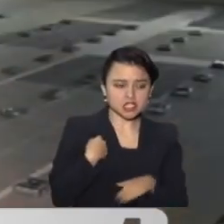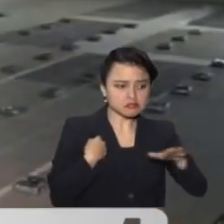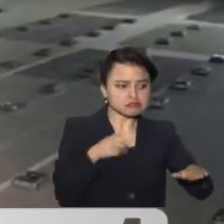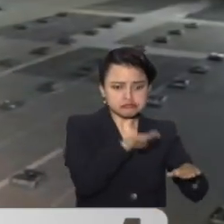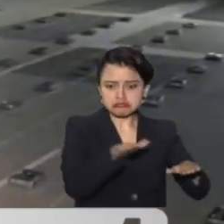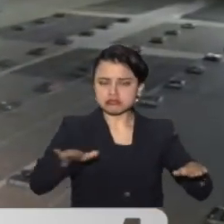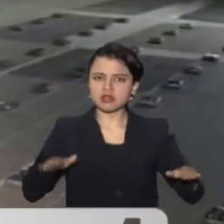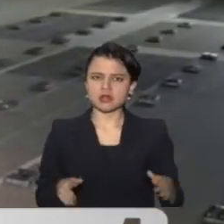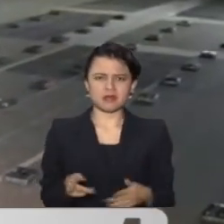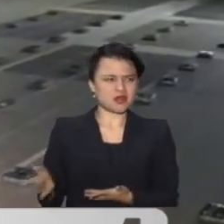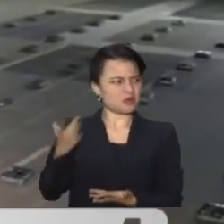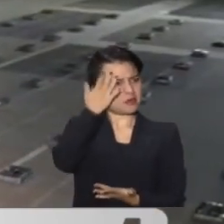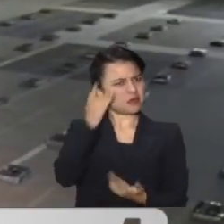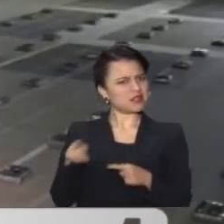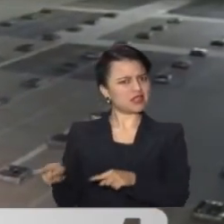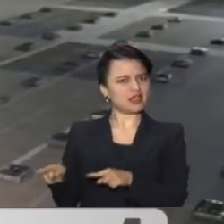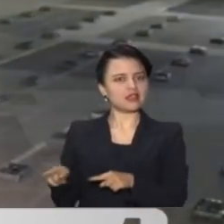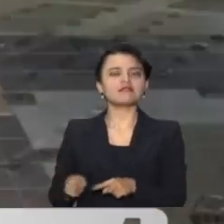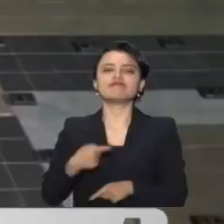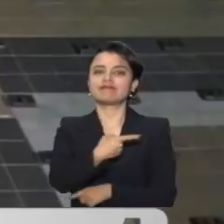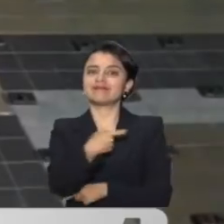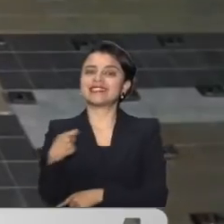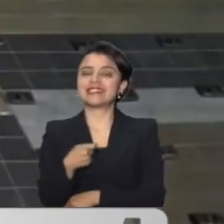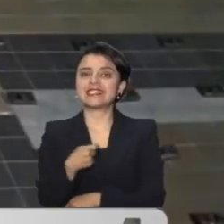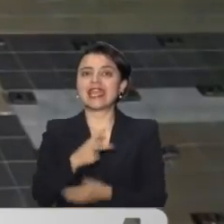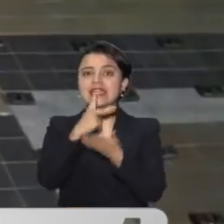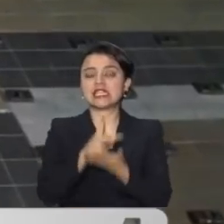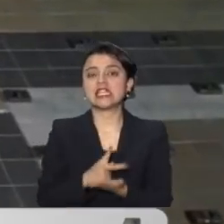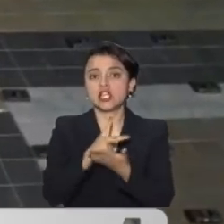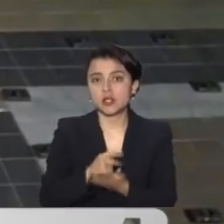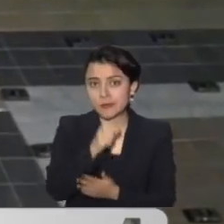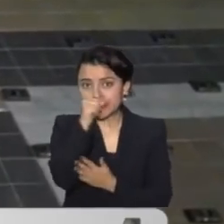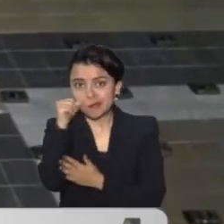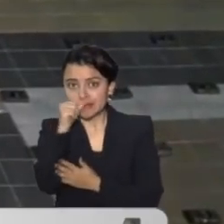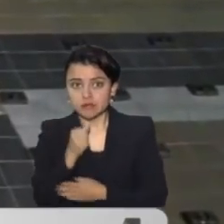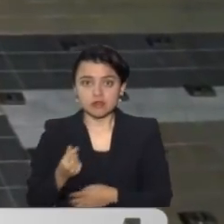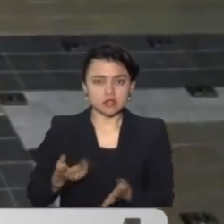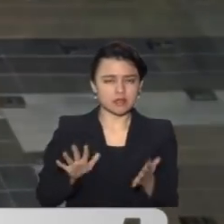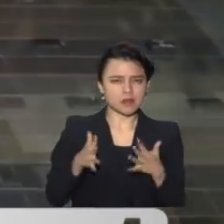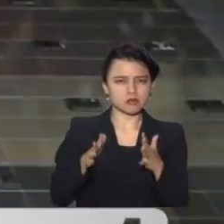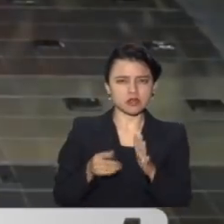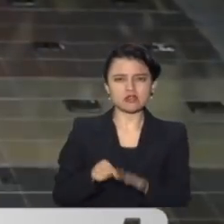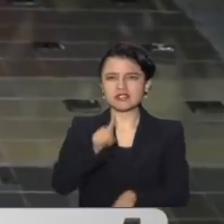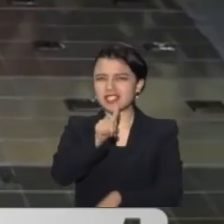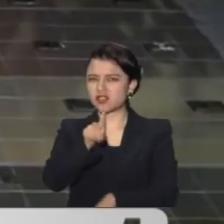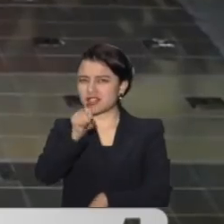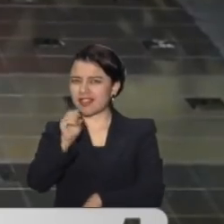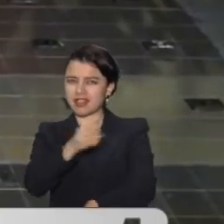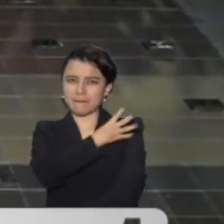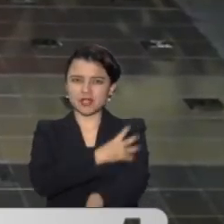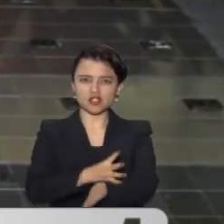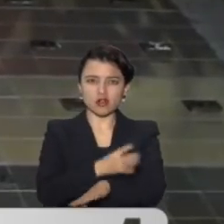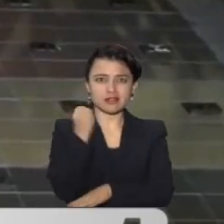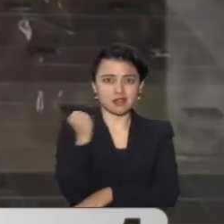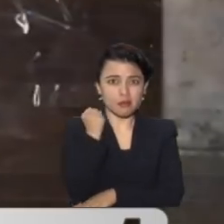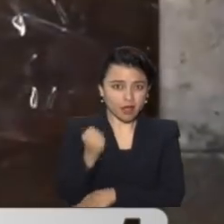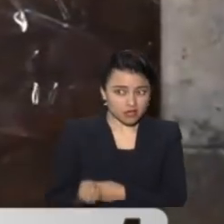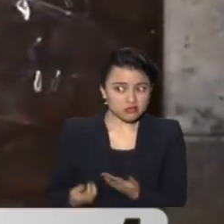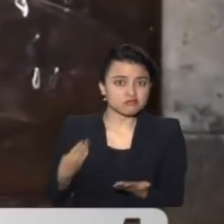la droga, avaluada en más de 970 millones de pesos y que tenía como